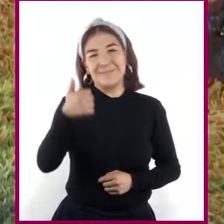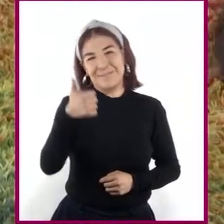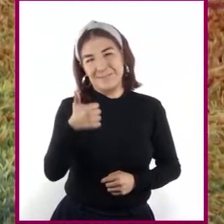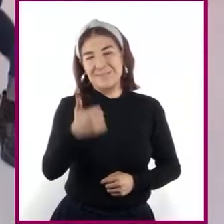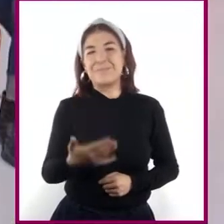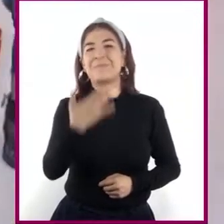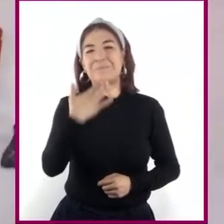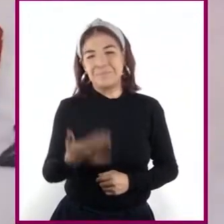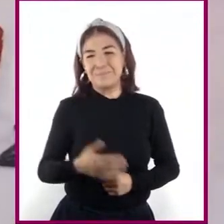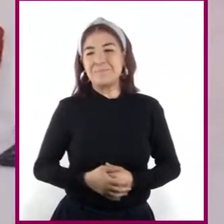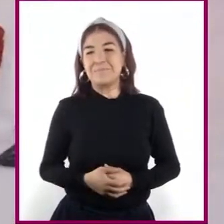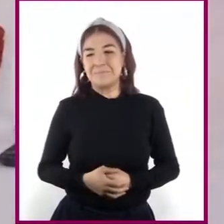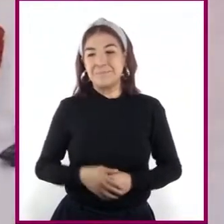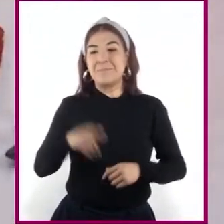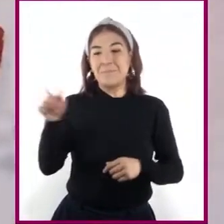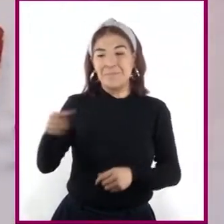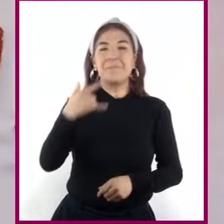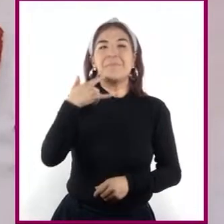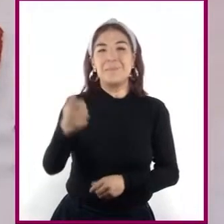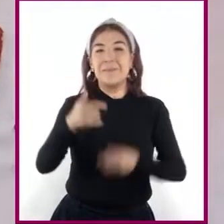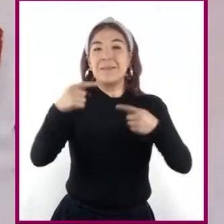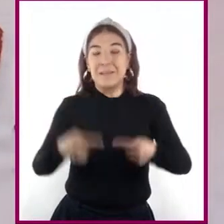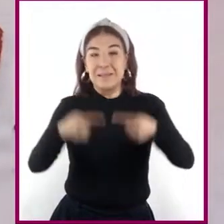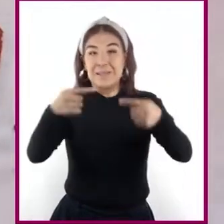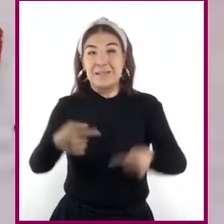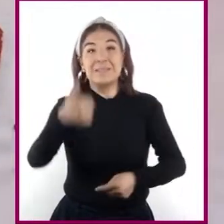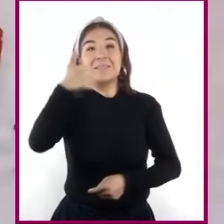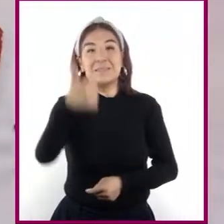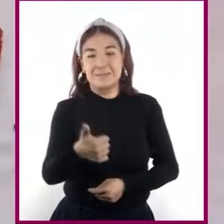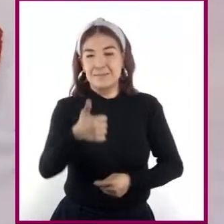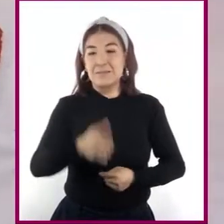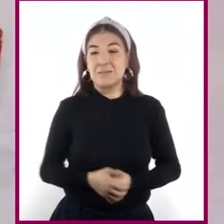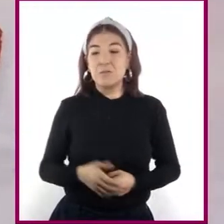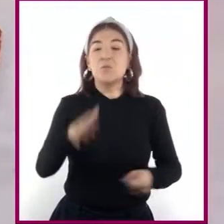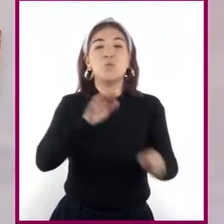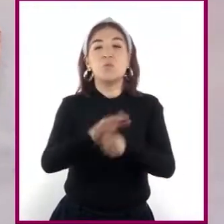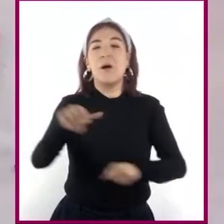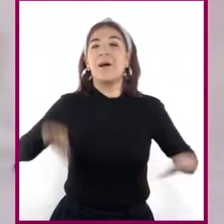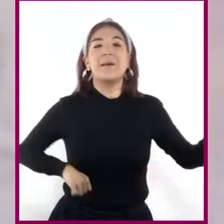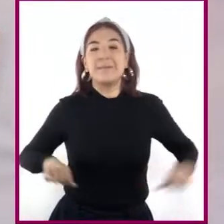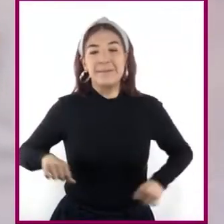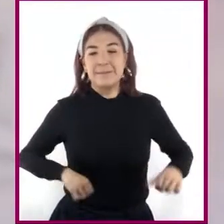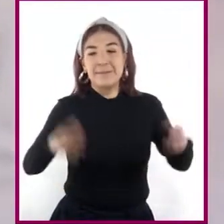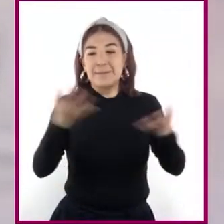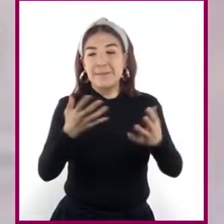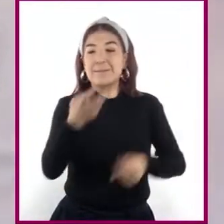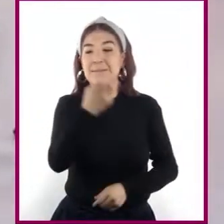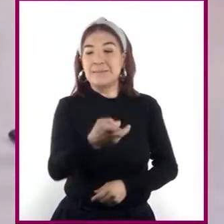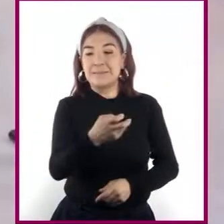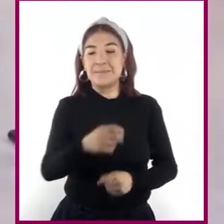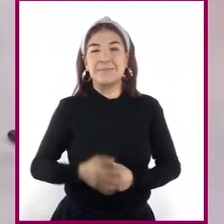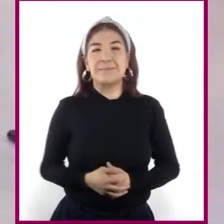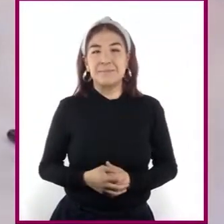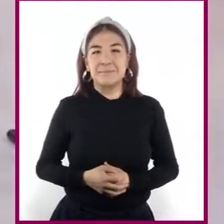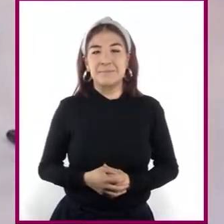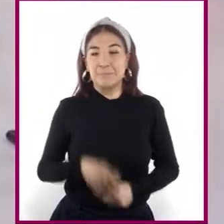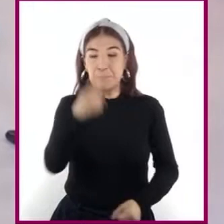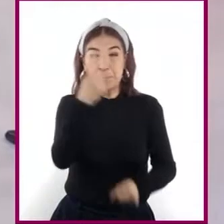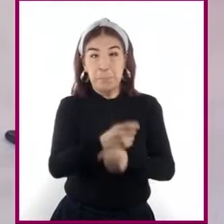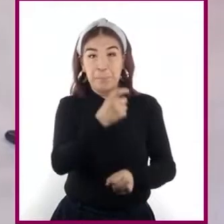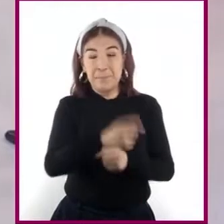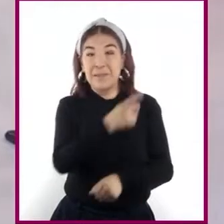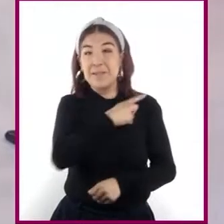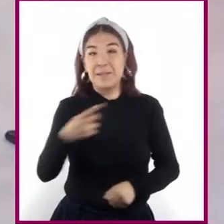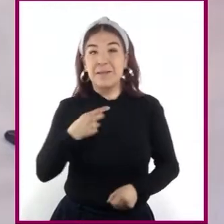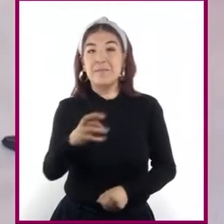Muy bien, maestro Felipe. Logramos avanzar hasta la casilla 6. ¿Cuál es el reto que corresponde a esta casilla? El primer reto que